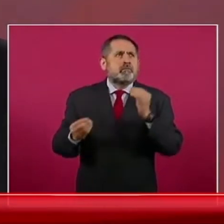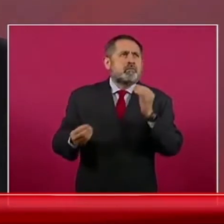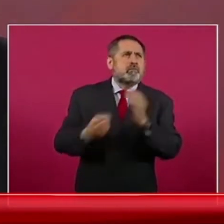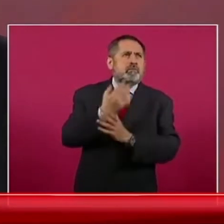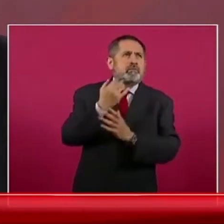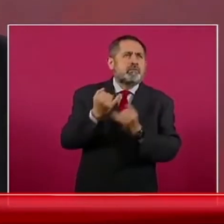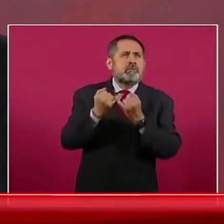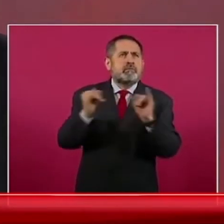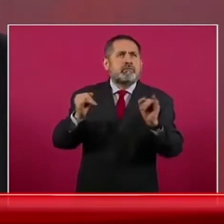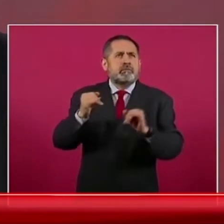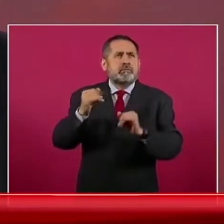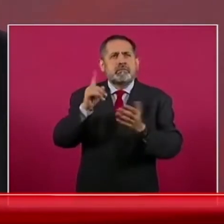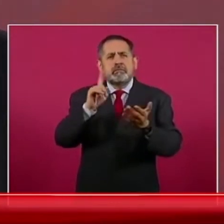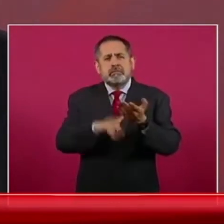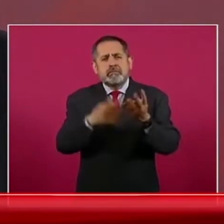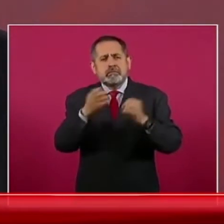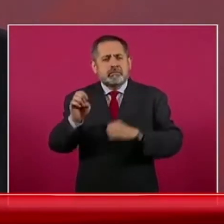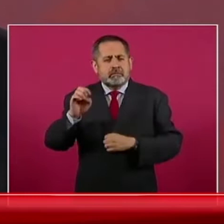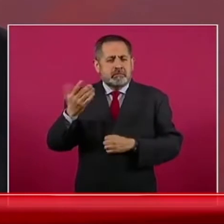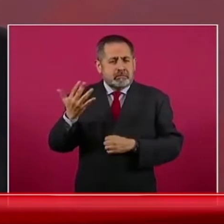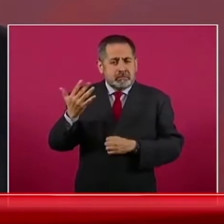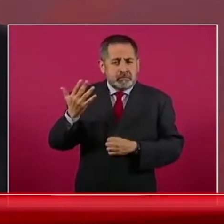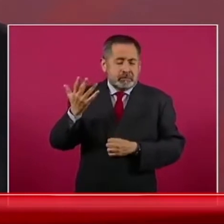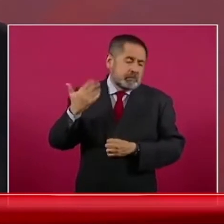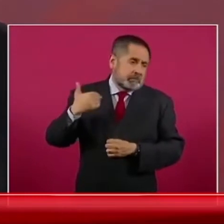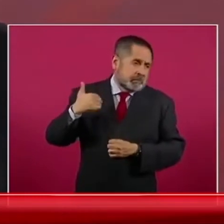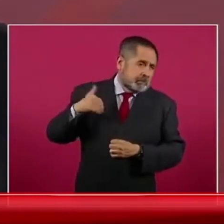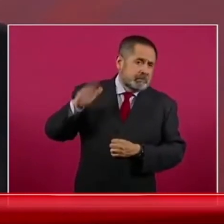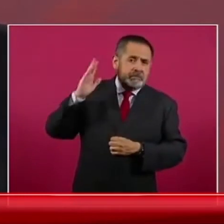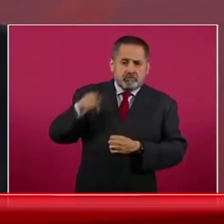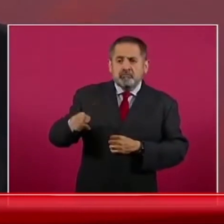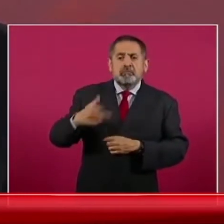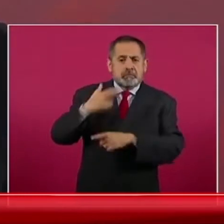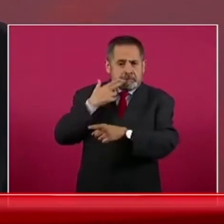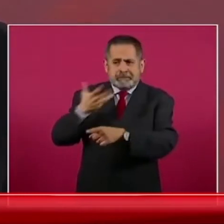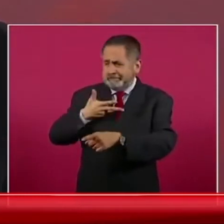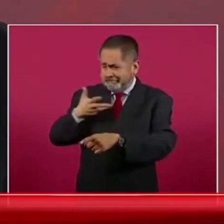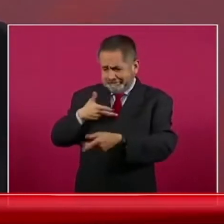del siglo pasado, pero que además